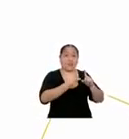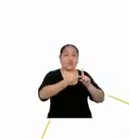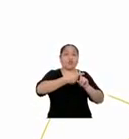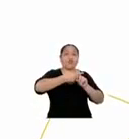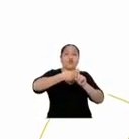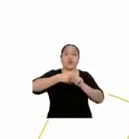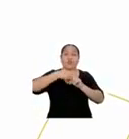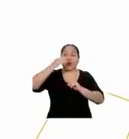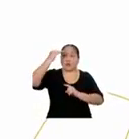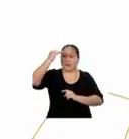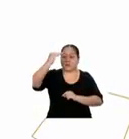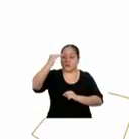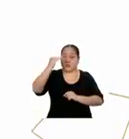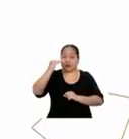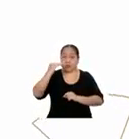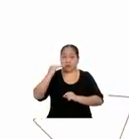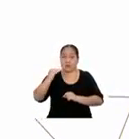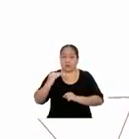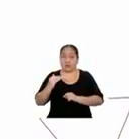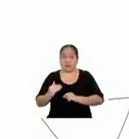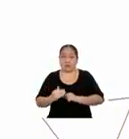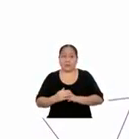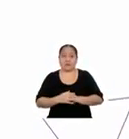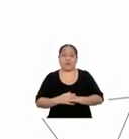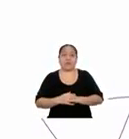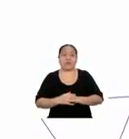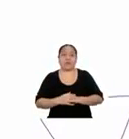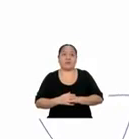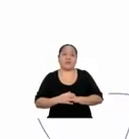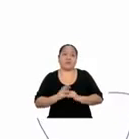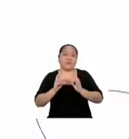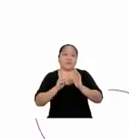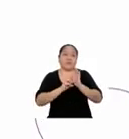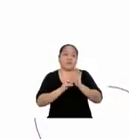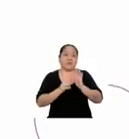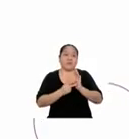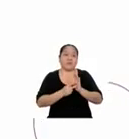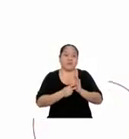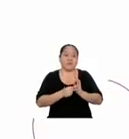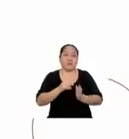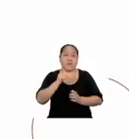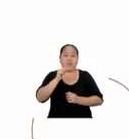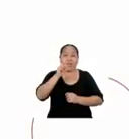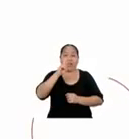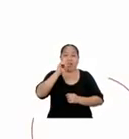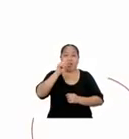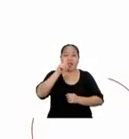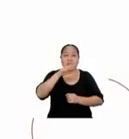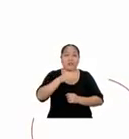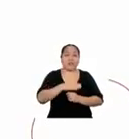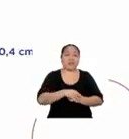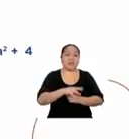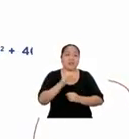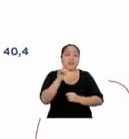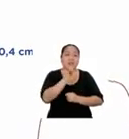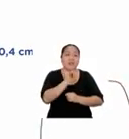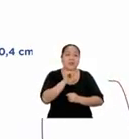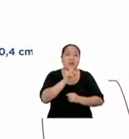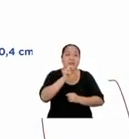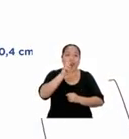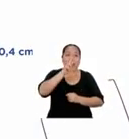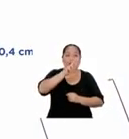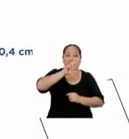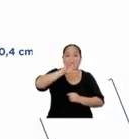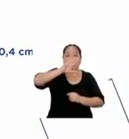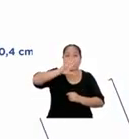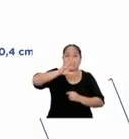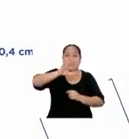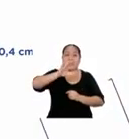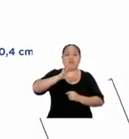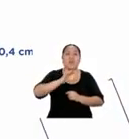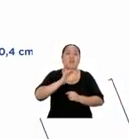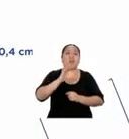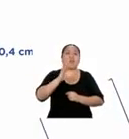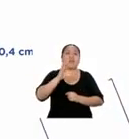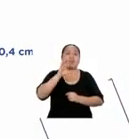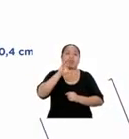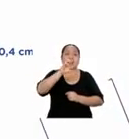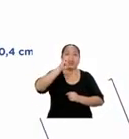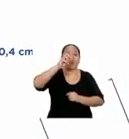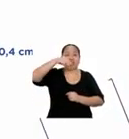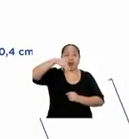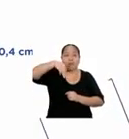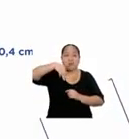sumar las áreas de sus cuatro caras. Es decir, el área lateral será igual a 35